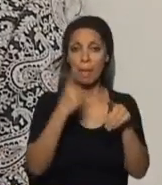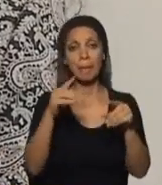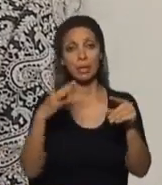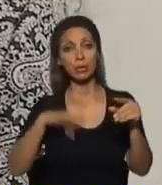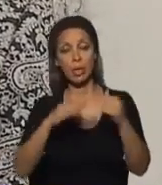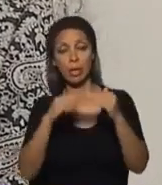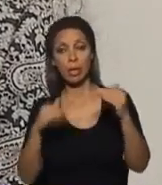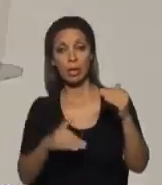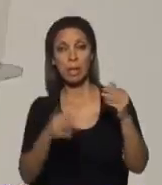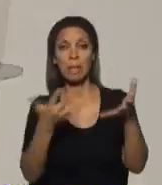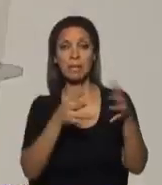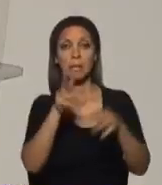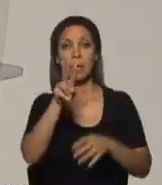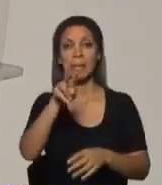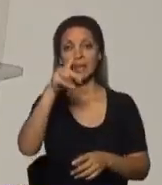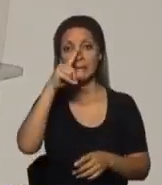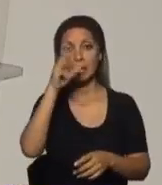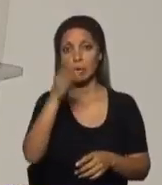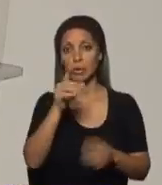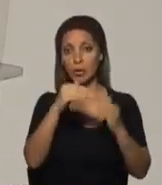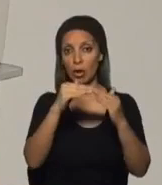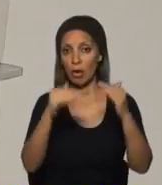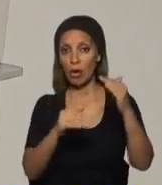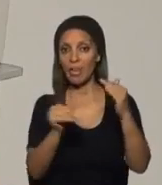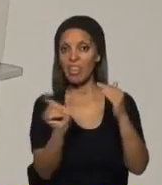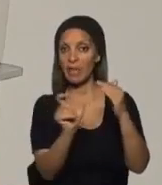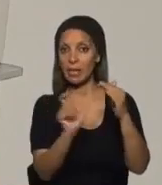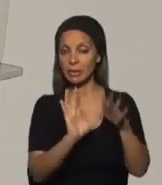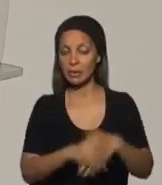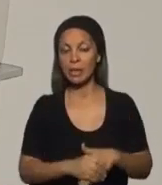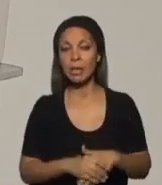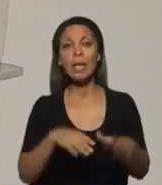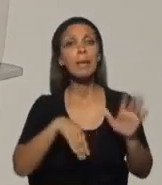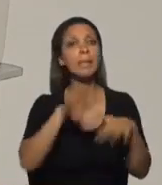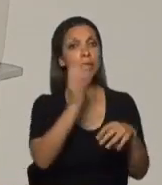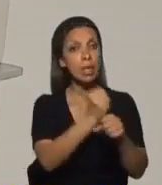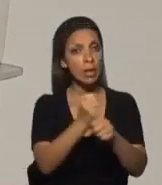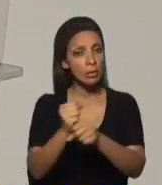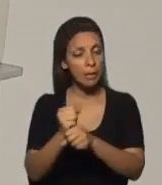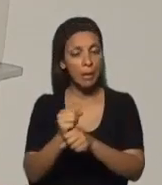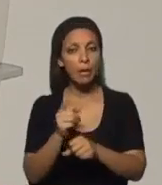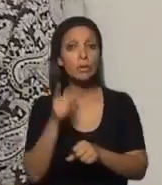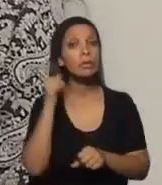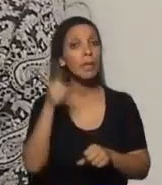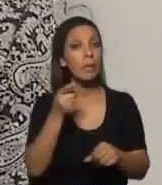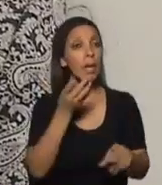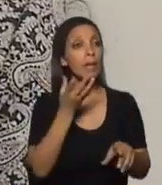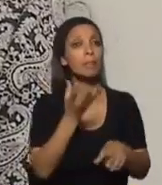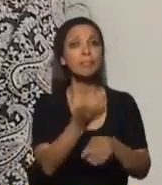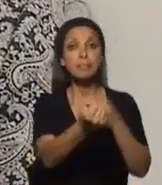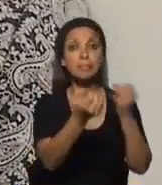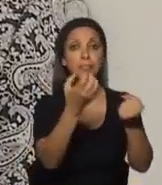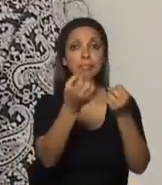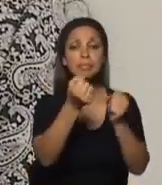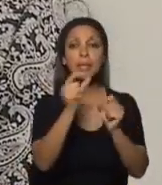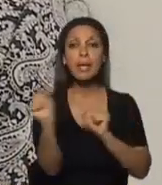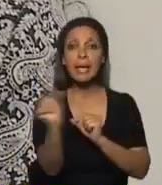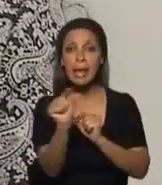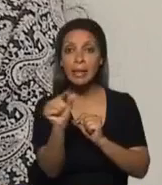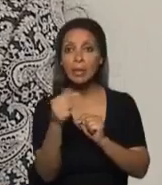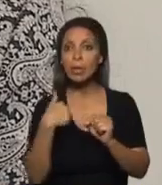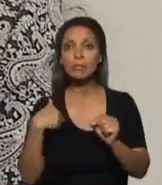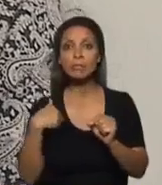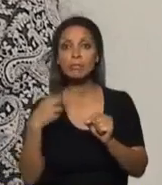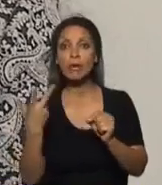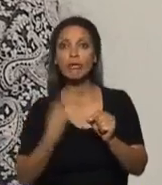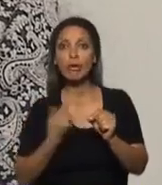brecha salarial en prácticamente todos los trabajos, que tenemos menos acceso al crédito, a pesar de que está comprobado que